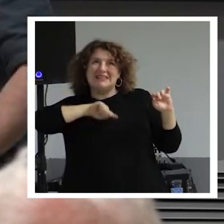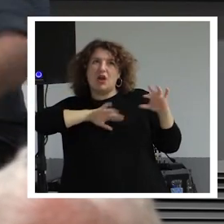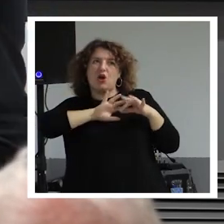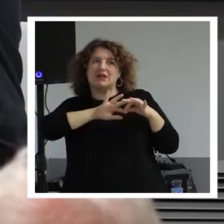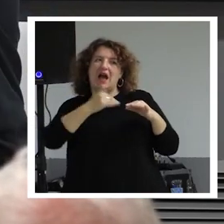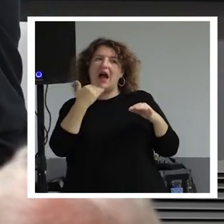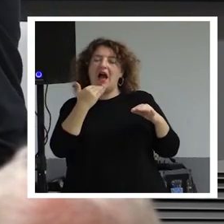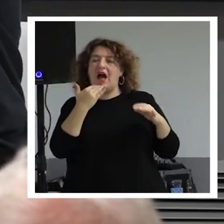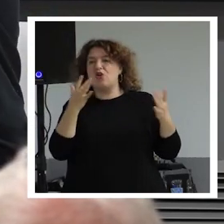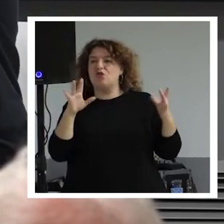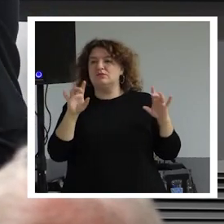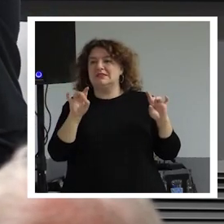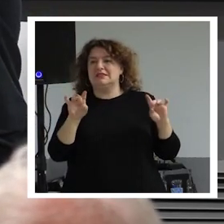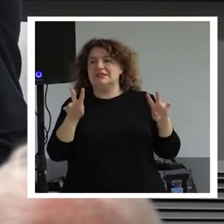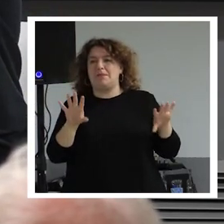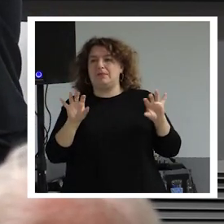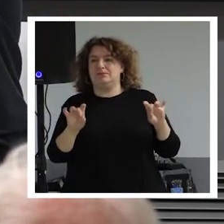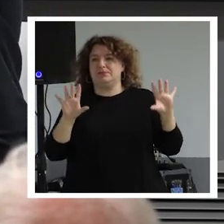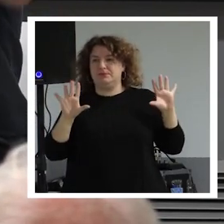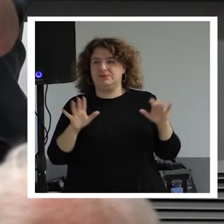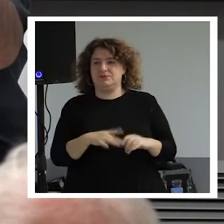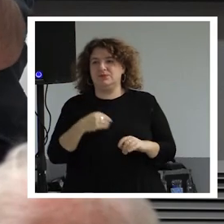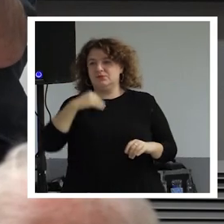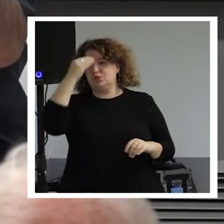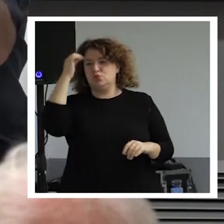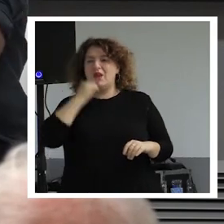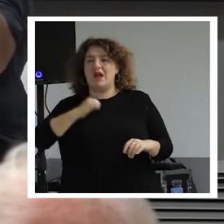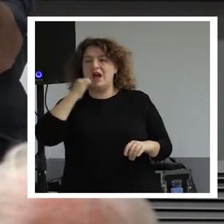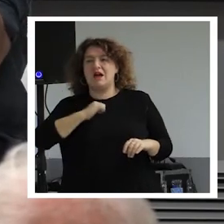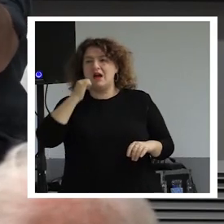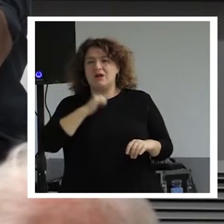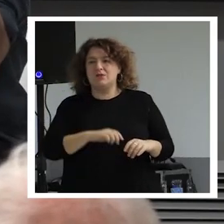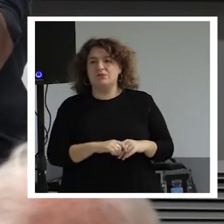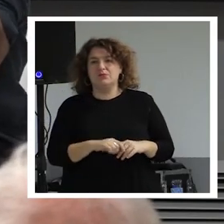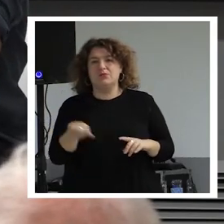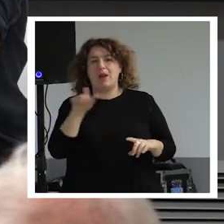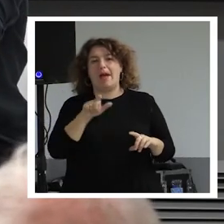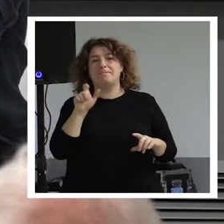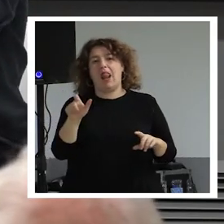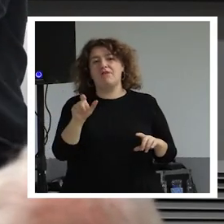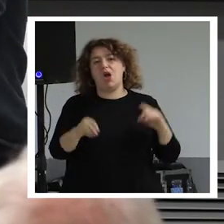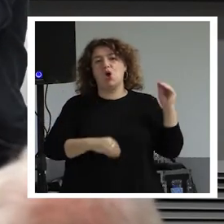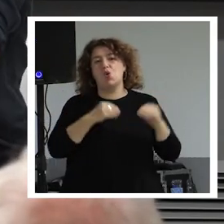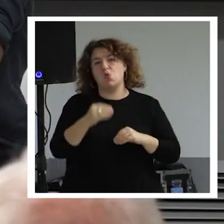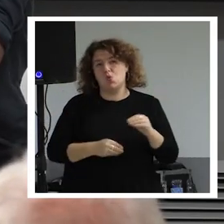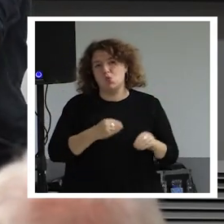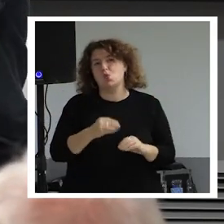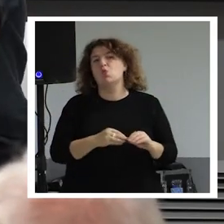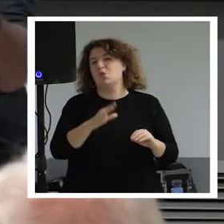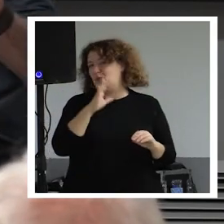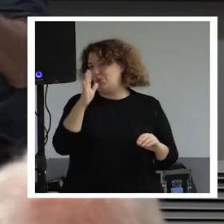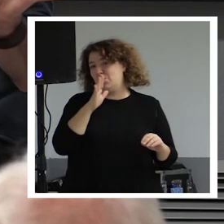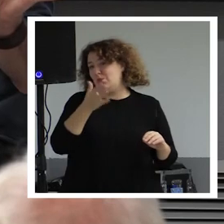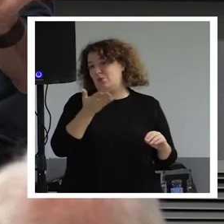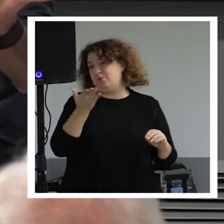hacía exitoso O sea si tú dices territorio ganaste la discusión porque había alguna asociación con esa palabra ética que